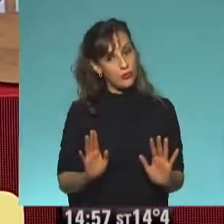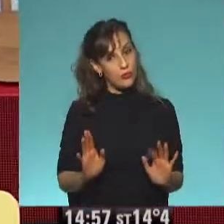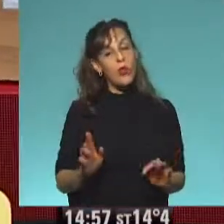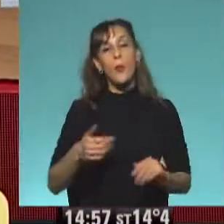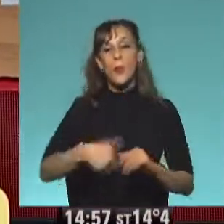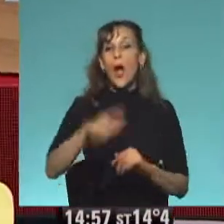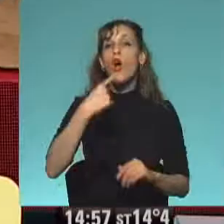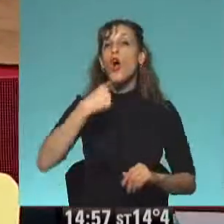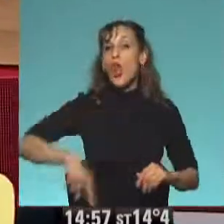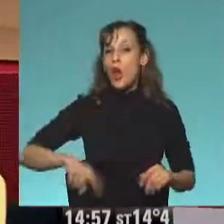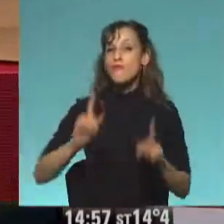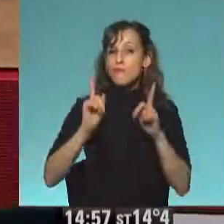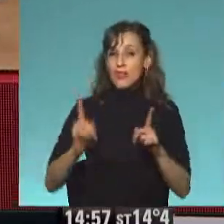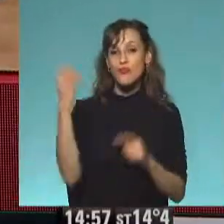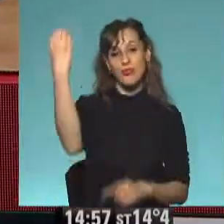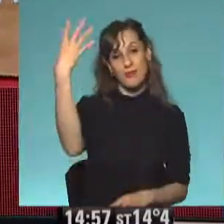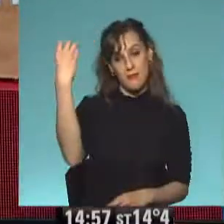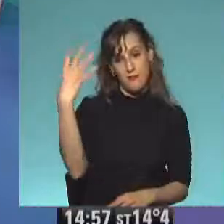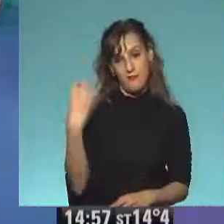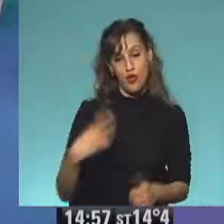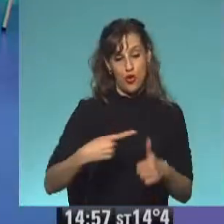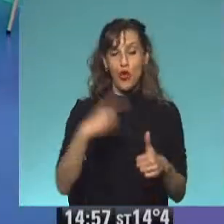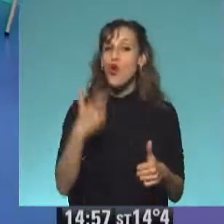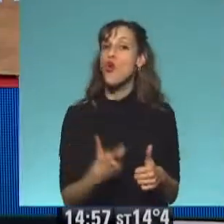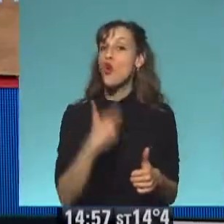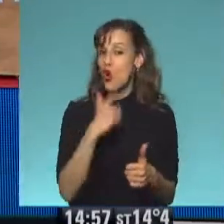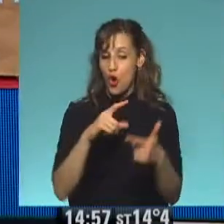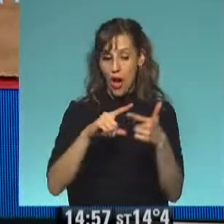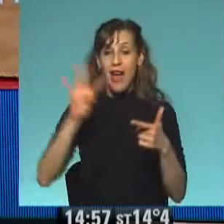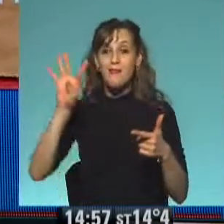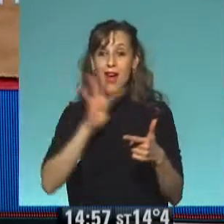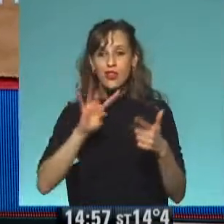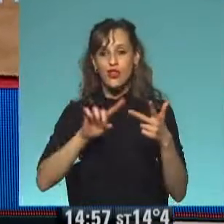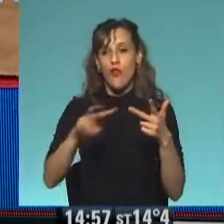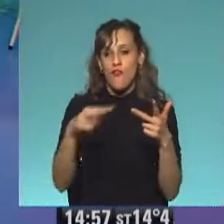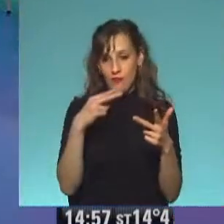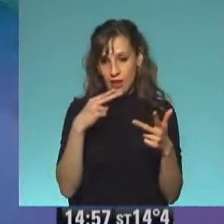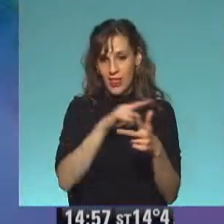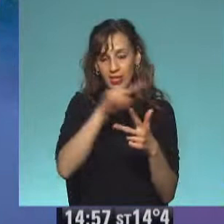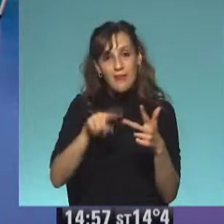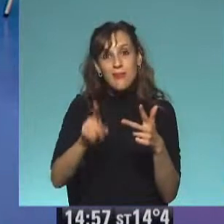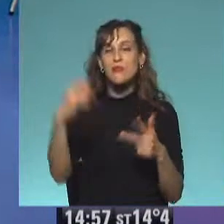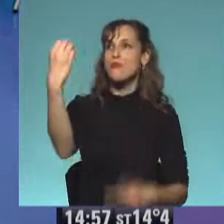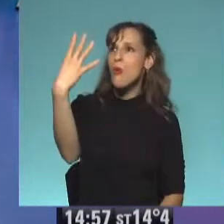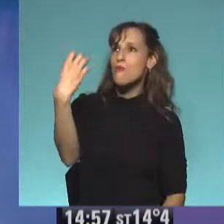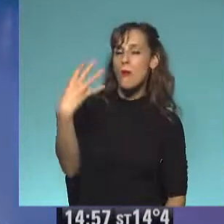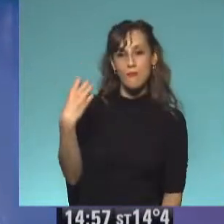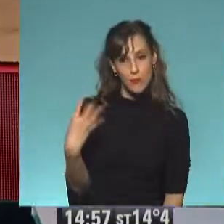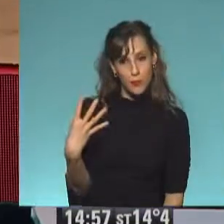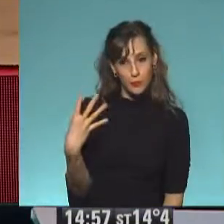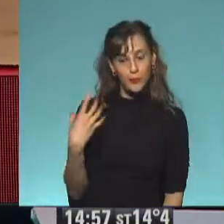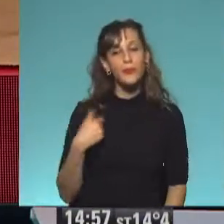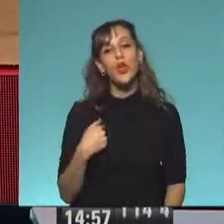que son rojos amarillos y verdes si entonces vamos a tratar y acá que yo de un color no tenga que mantener